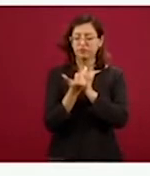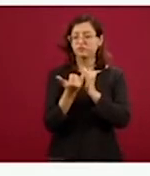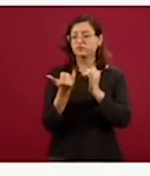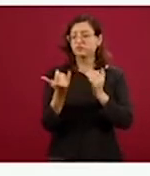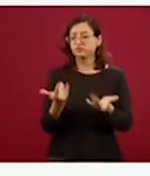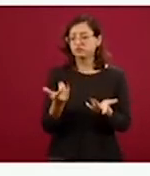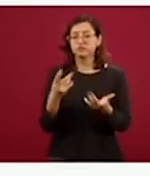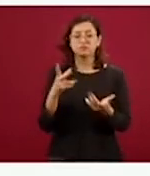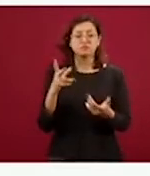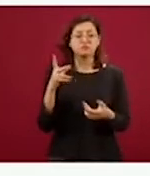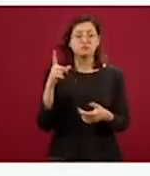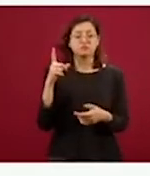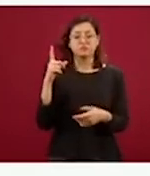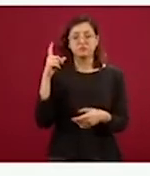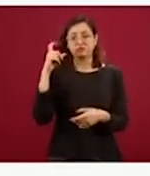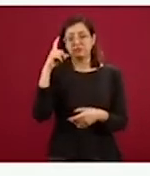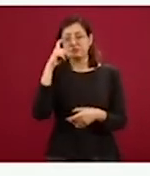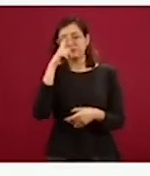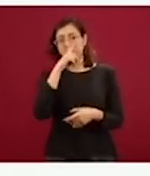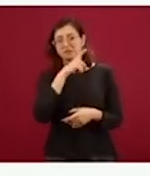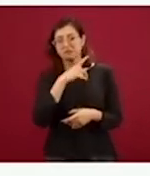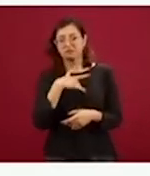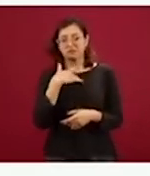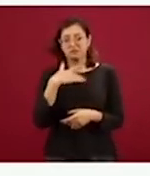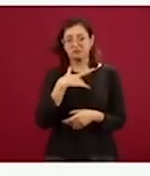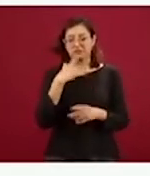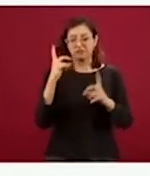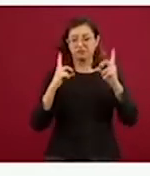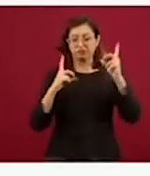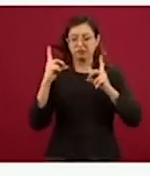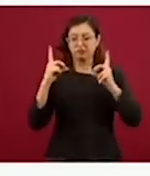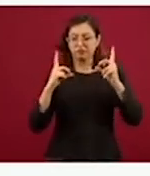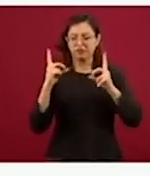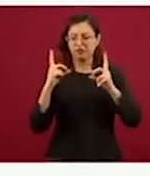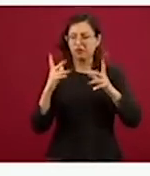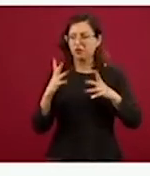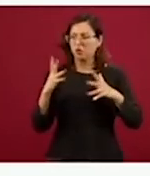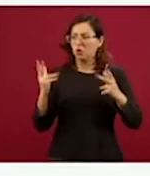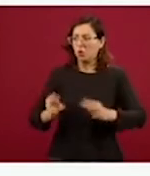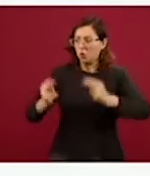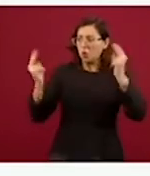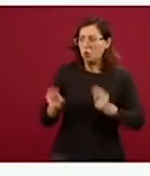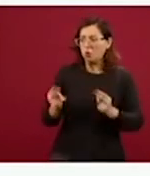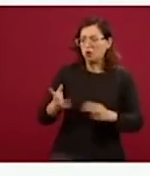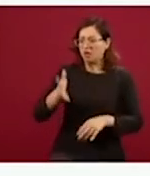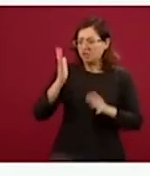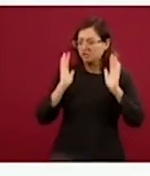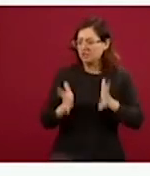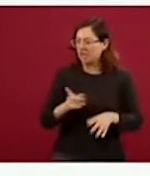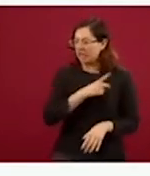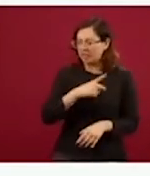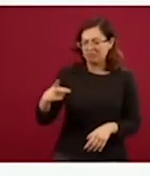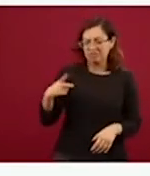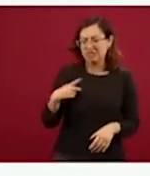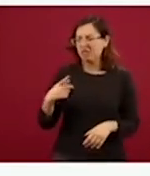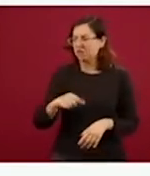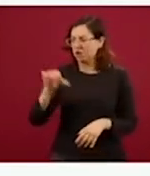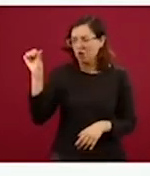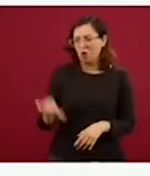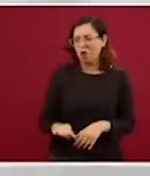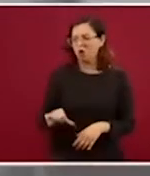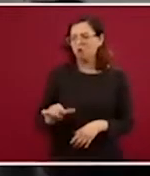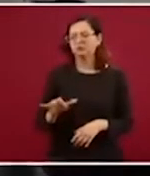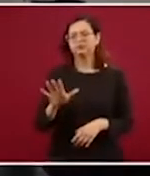de comunicación, es la idea de cuál es el sentido de urgencia, si esto hay que hacerlo ya de un minuto al otro en una misma noche.